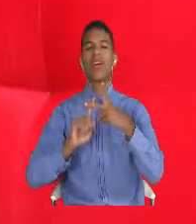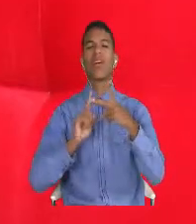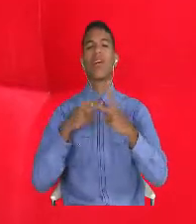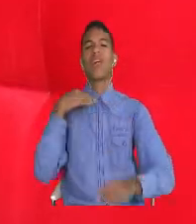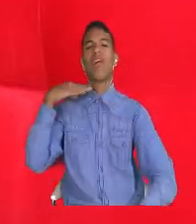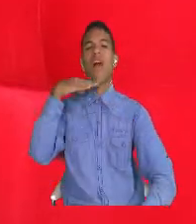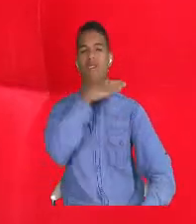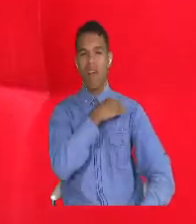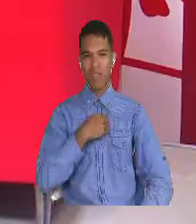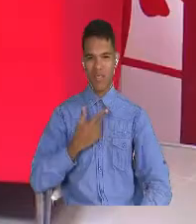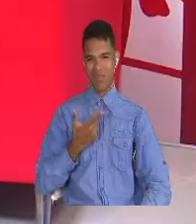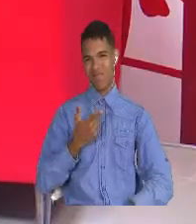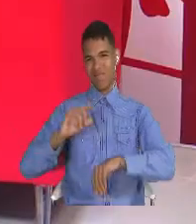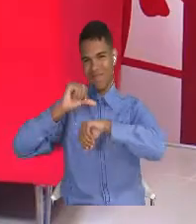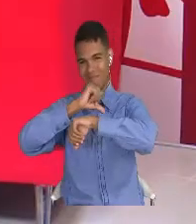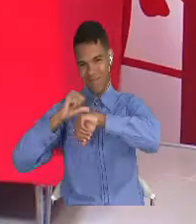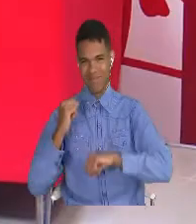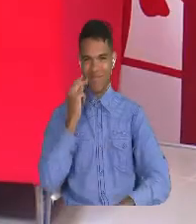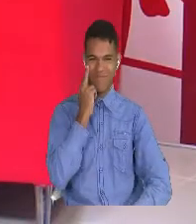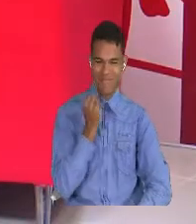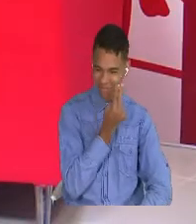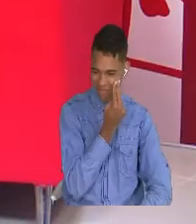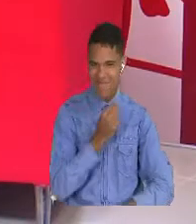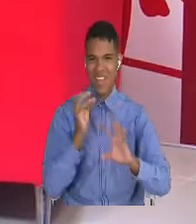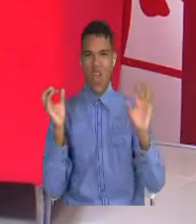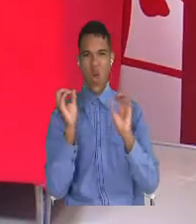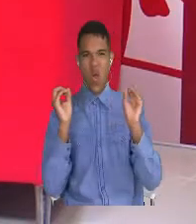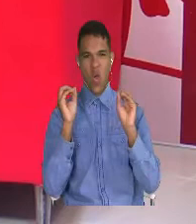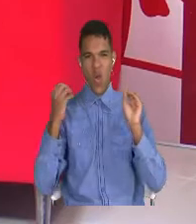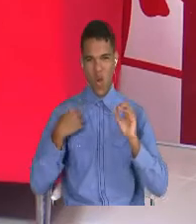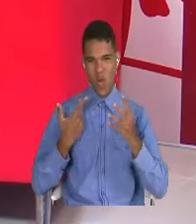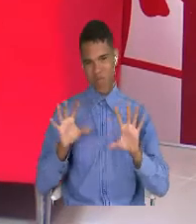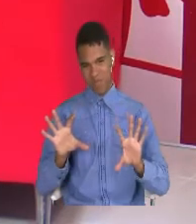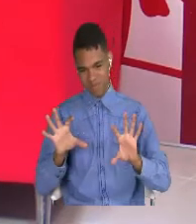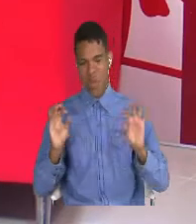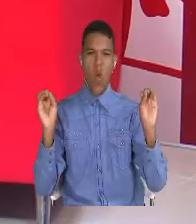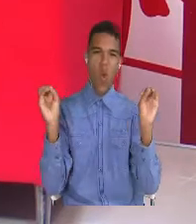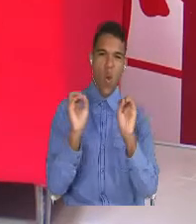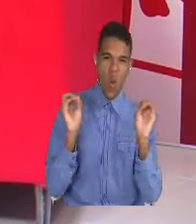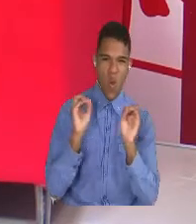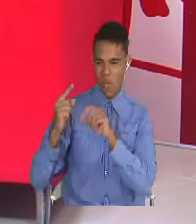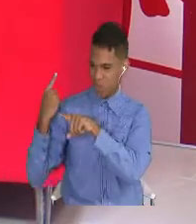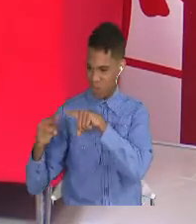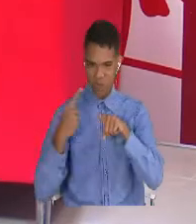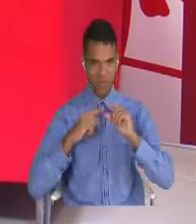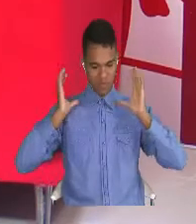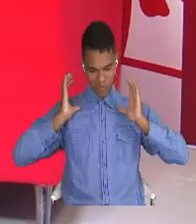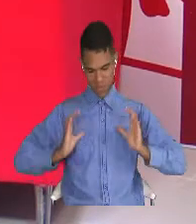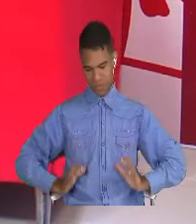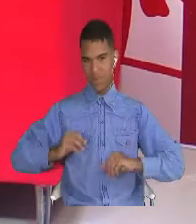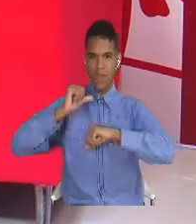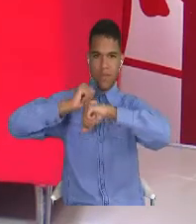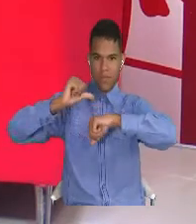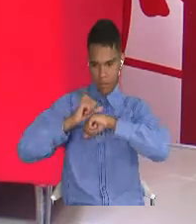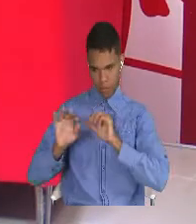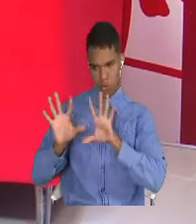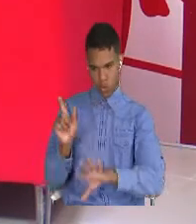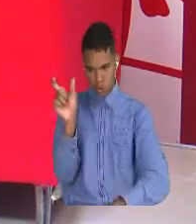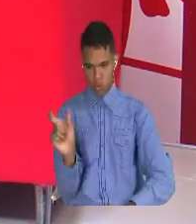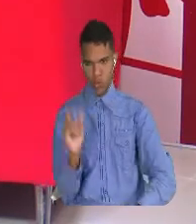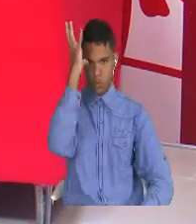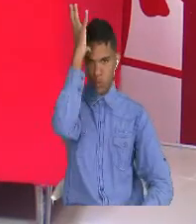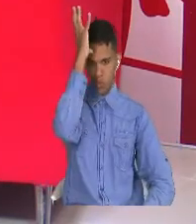le manejamos ya los posoperatorios a ellos. Bueno, en Barranca Bermeja todavía la gente dice, uy, no, una cirugía